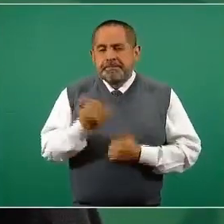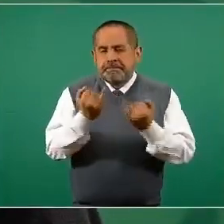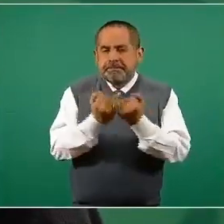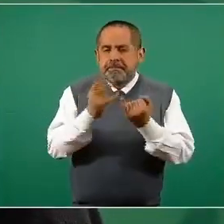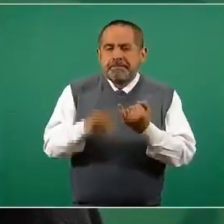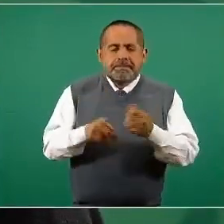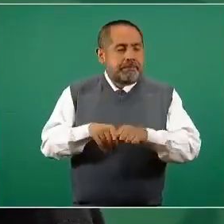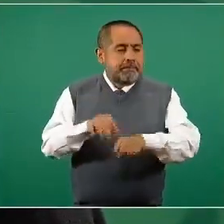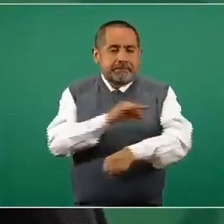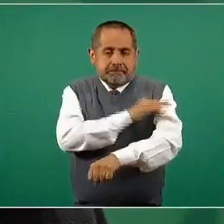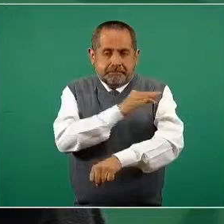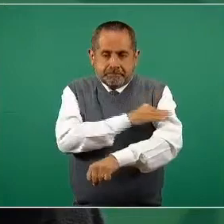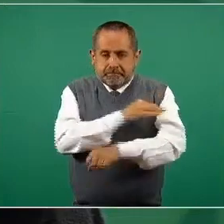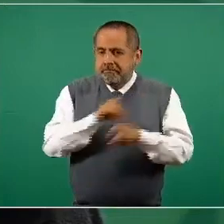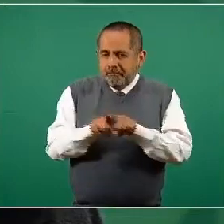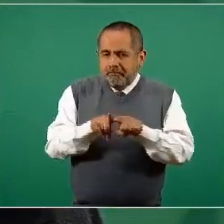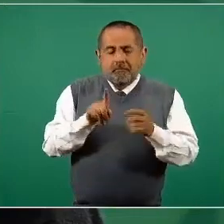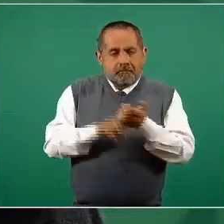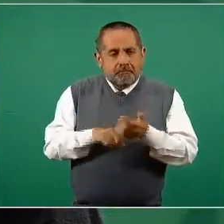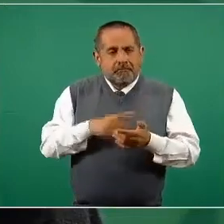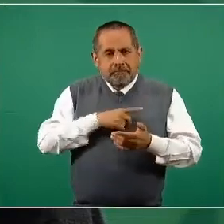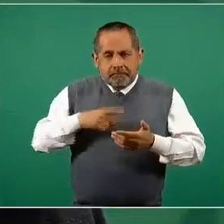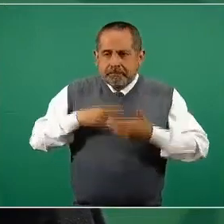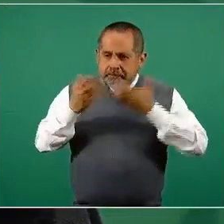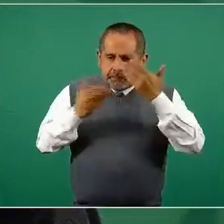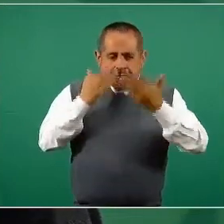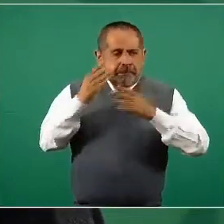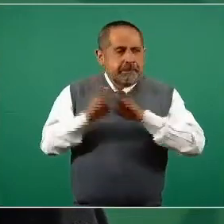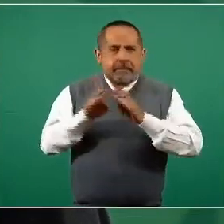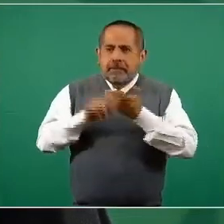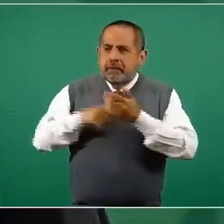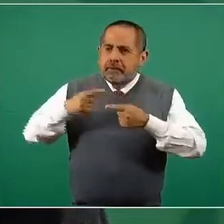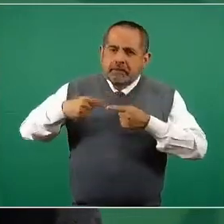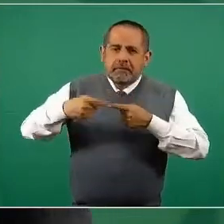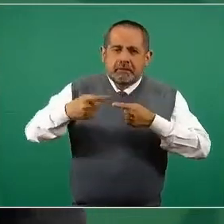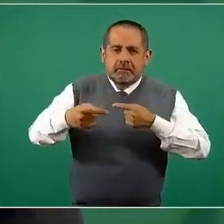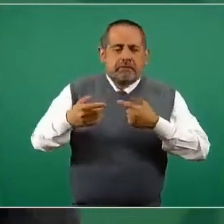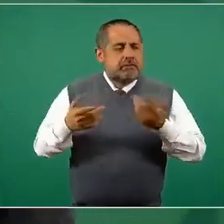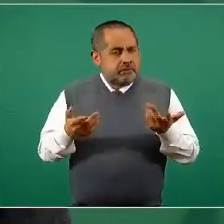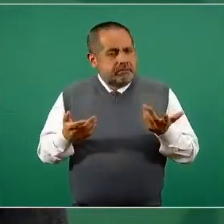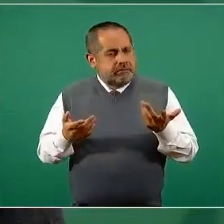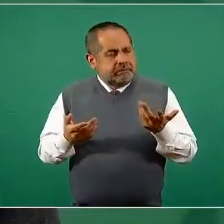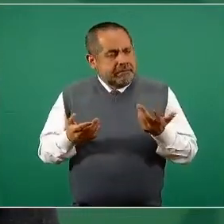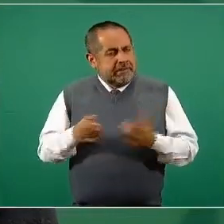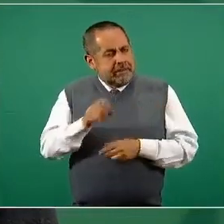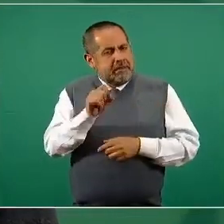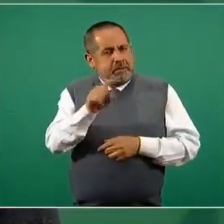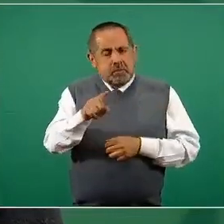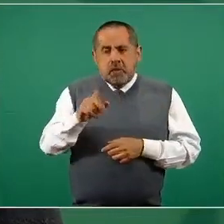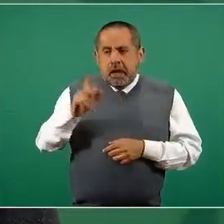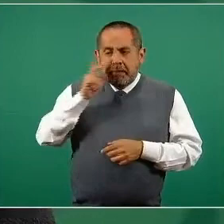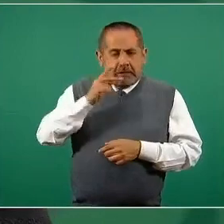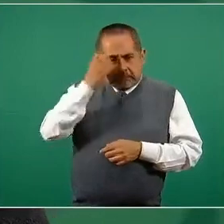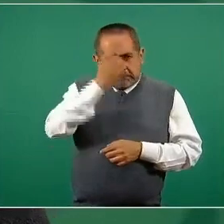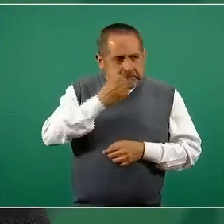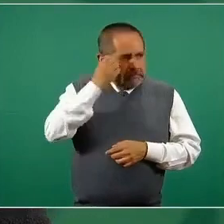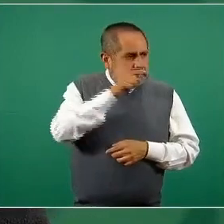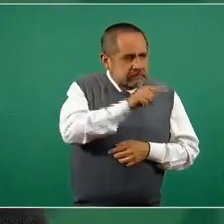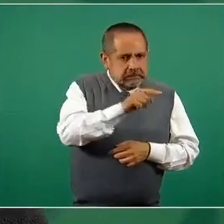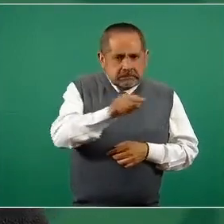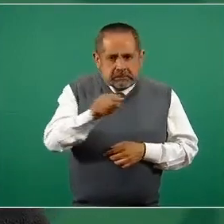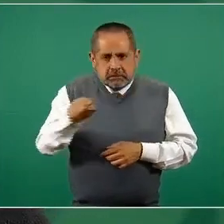vacunación, son estudios que también se pueden llevar a cabo y que de hecho son parte de los ensayos, son parte de lo que